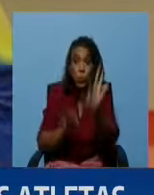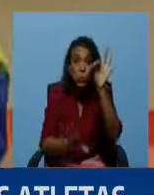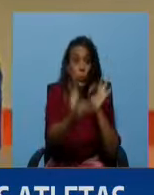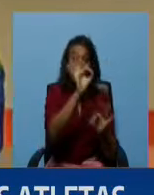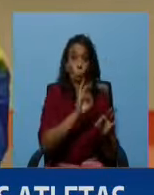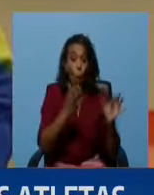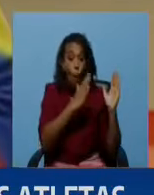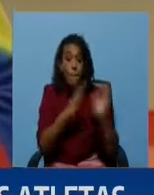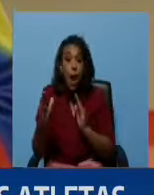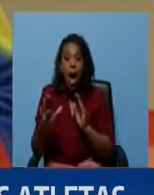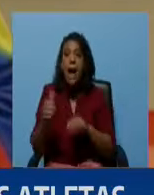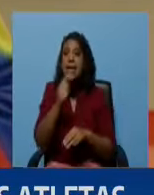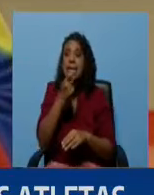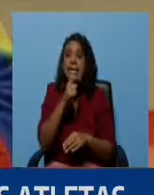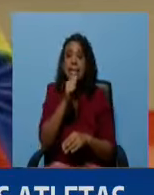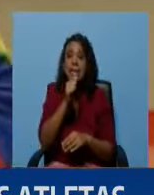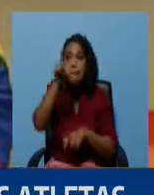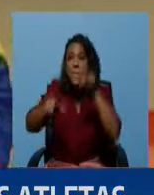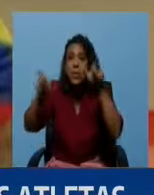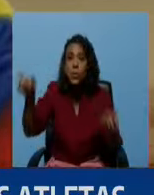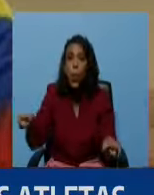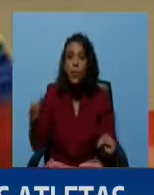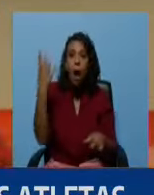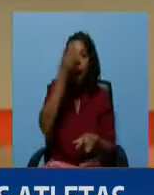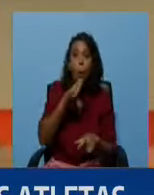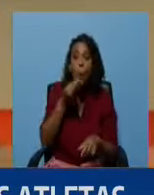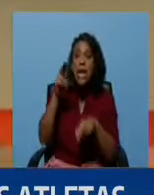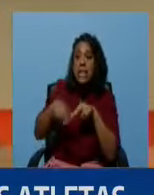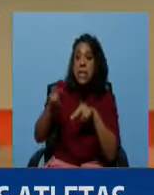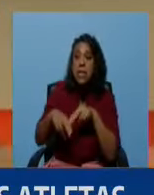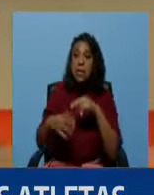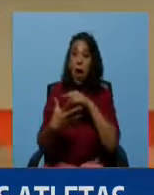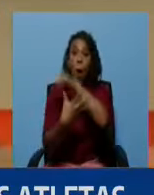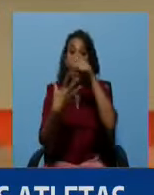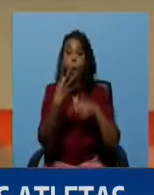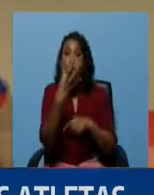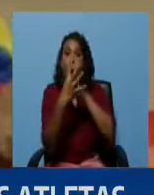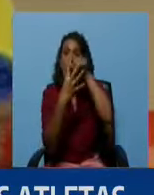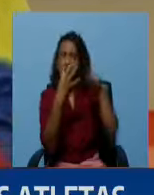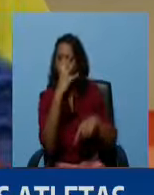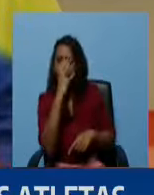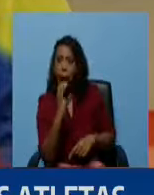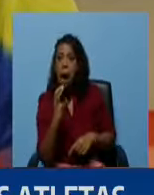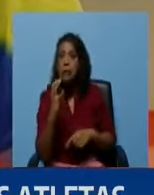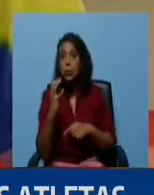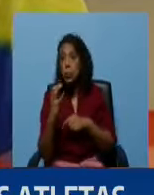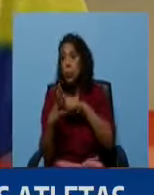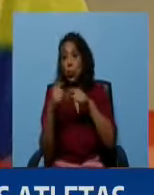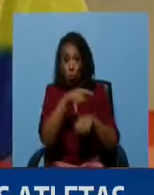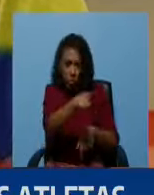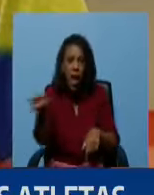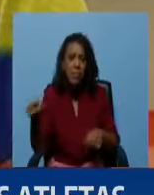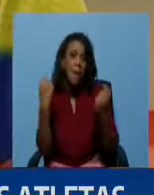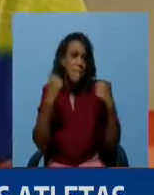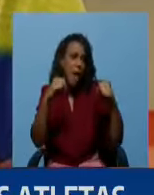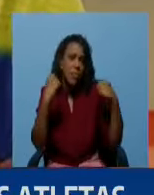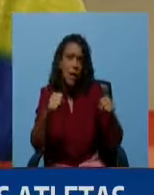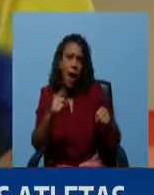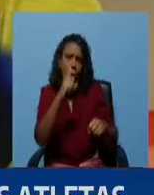con un plan que va mucho más allá de 4 años. Muchos de ustedes empezaron a